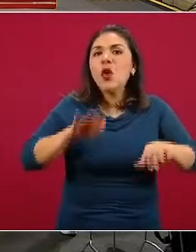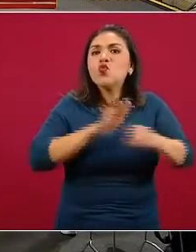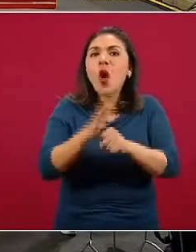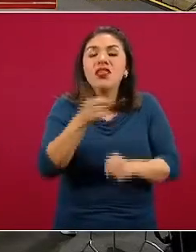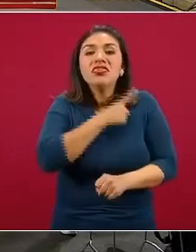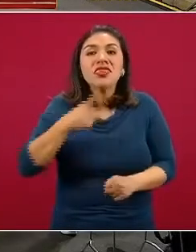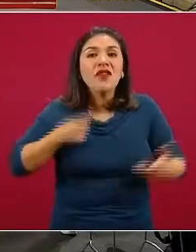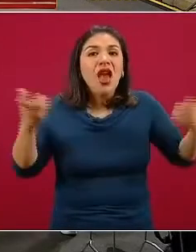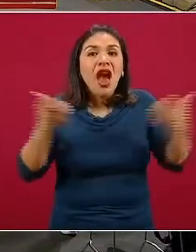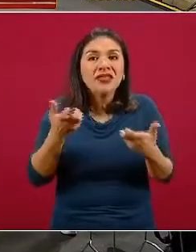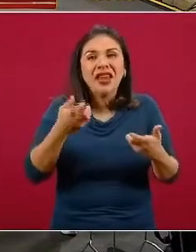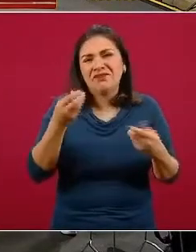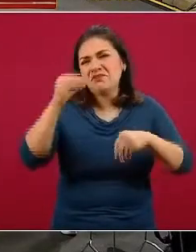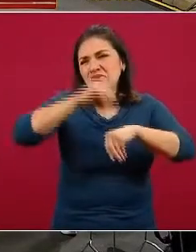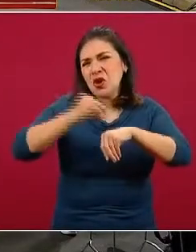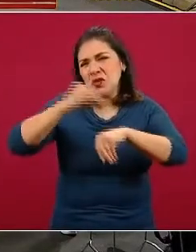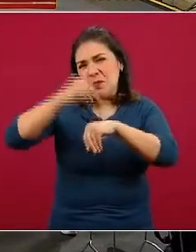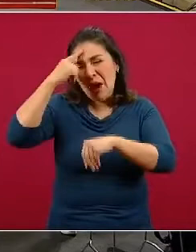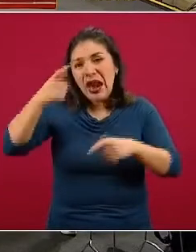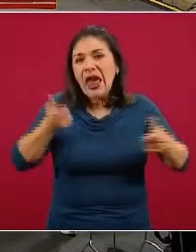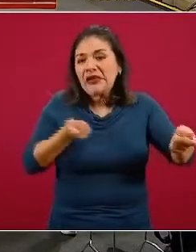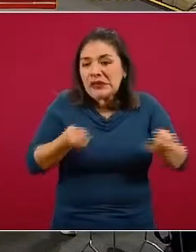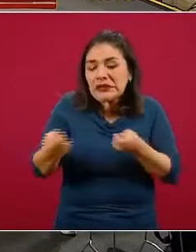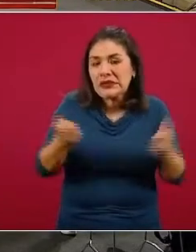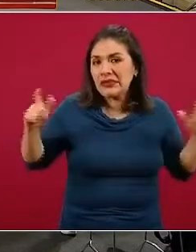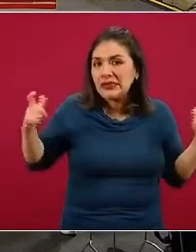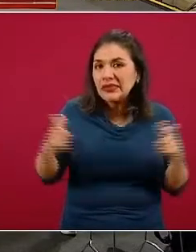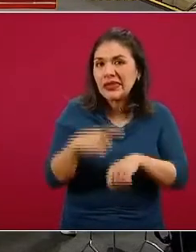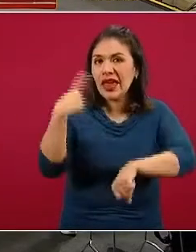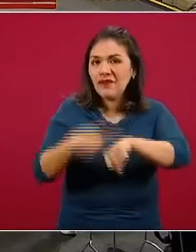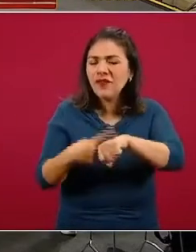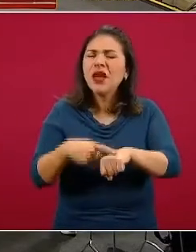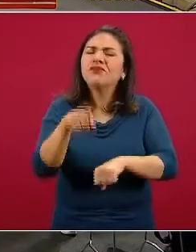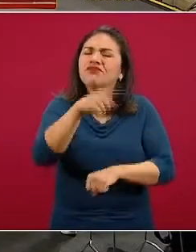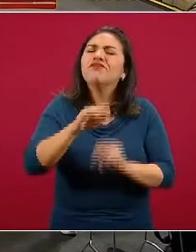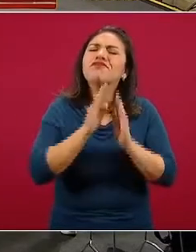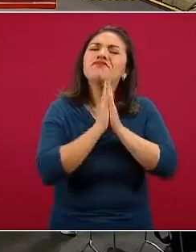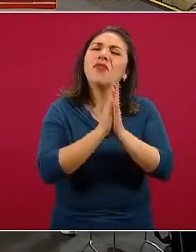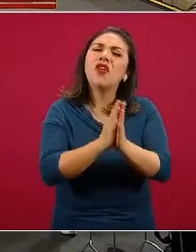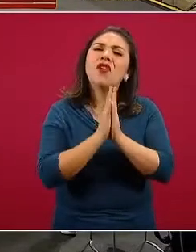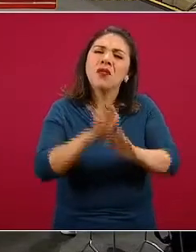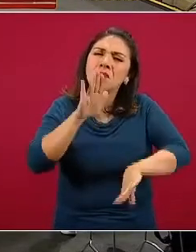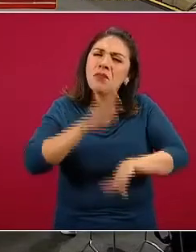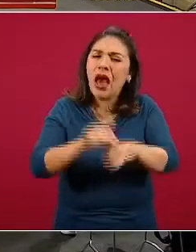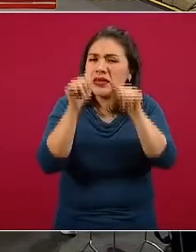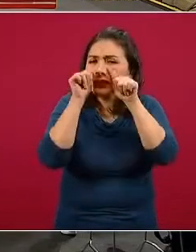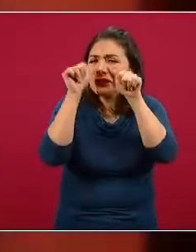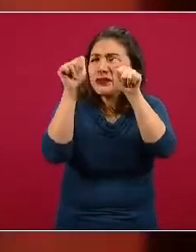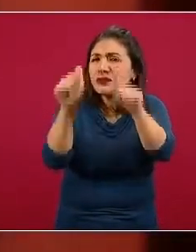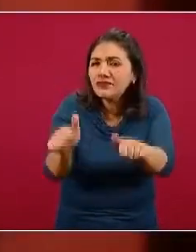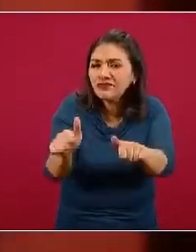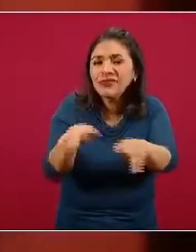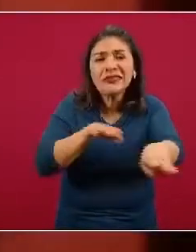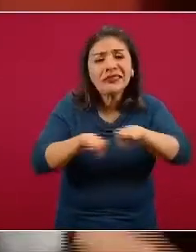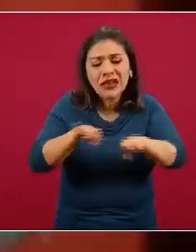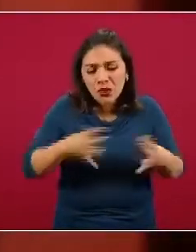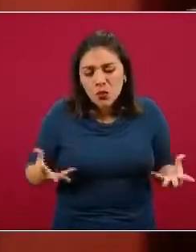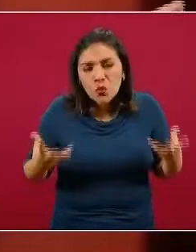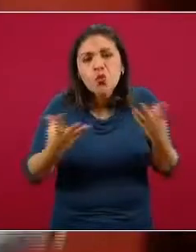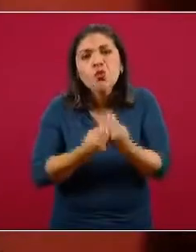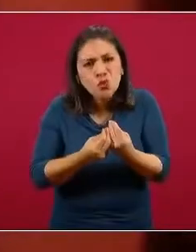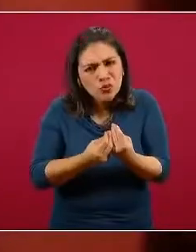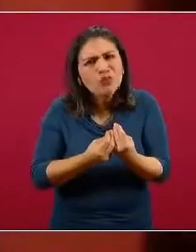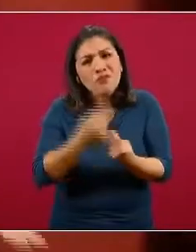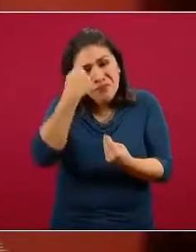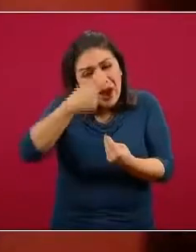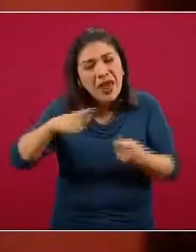que hay que realizar para mitigar la epidemia, por favor, hay que poner atención y trabajar en conjunto